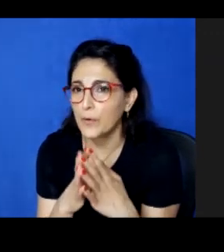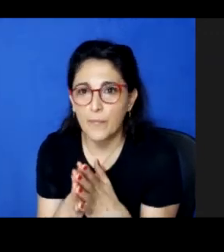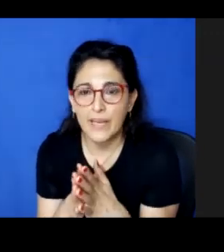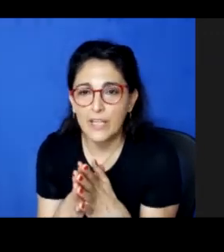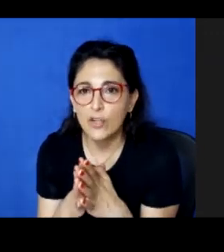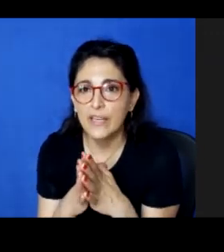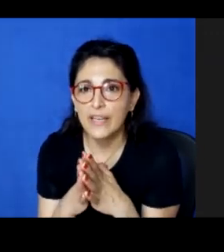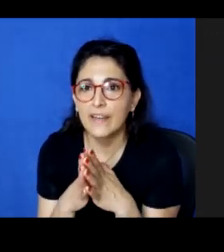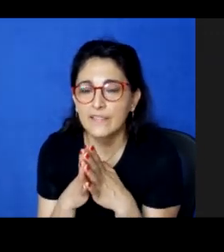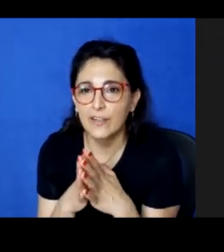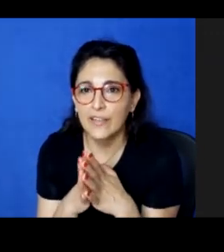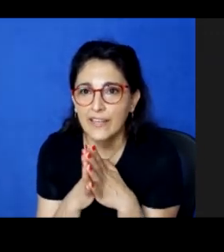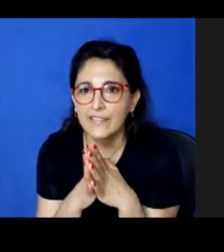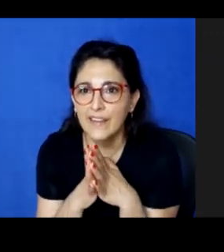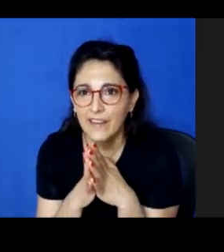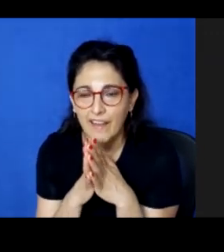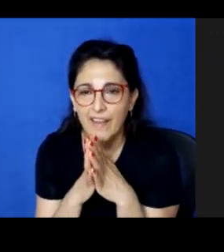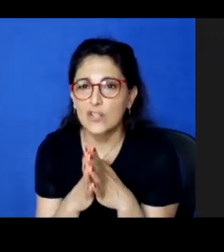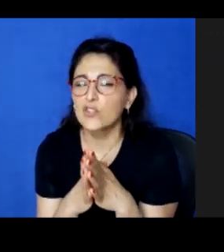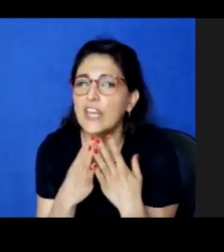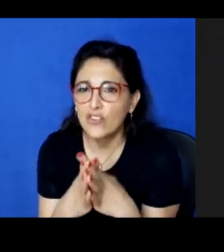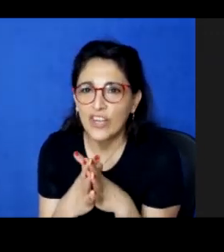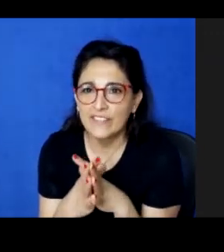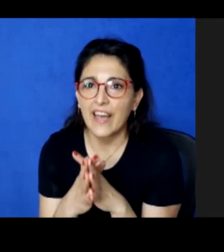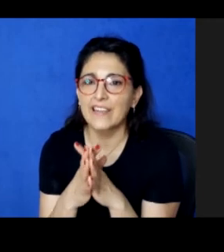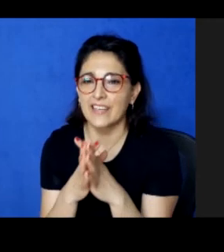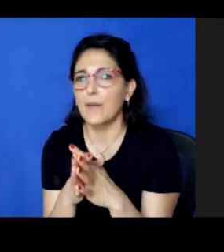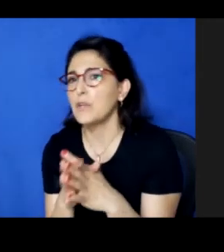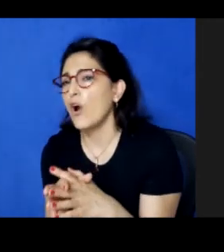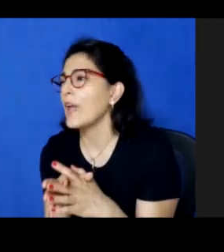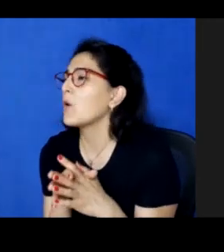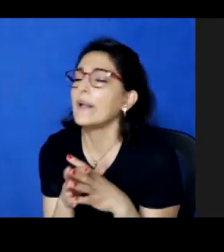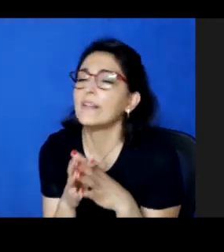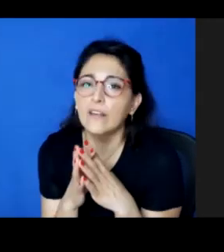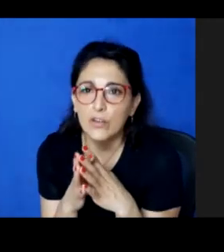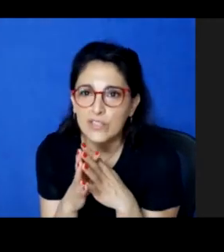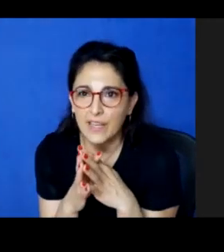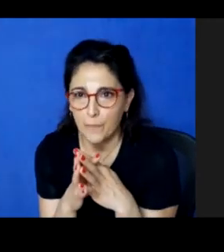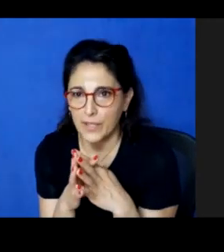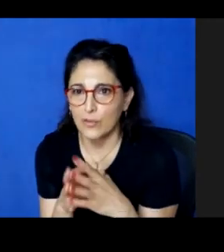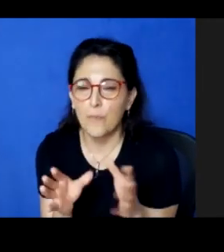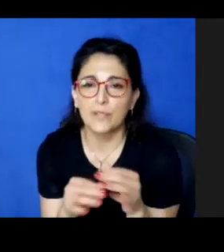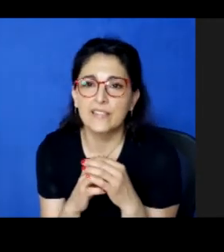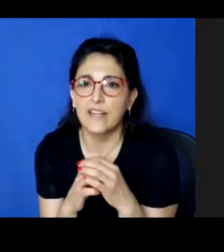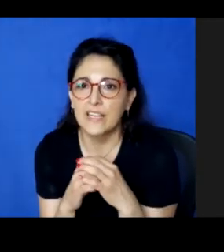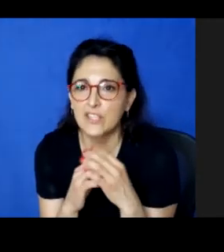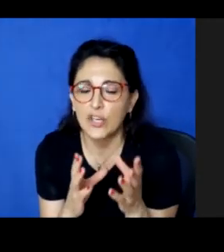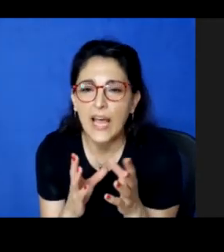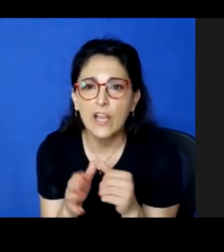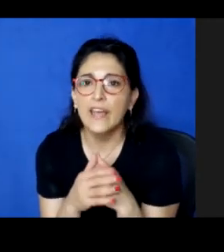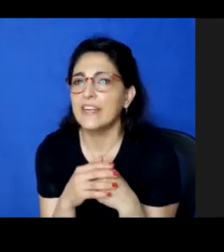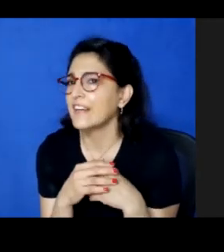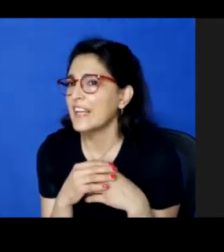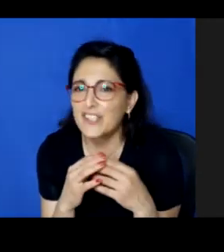último programa del año, y quería estar con la gente que yo siento que está cerca mío en cualquier cosa que emprendo, no importa si es